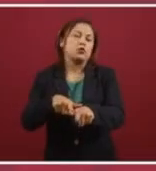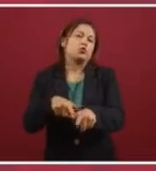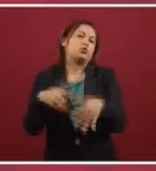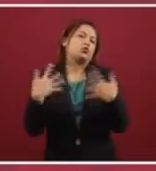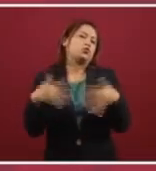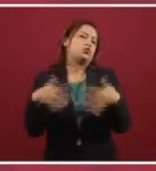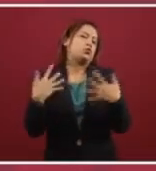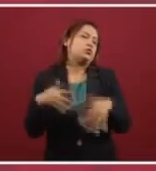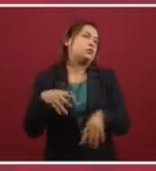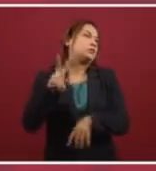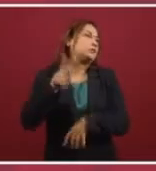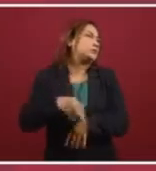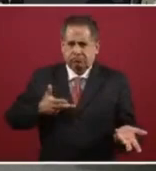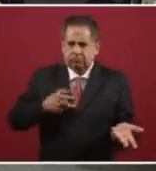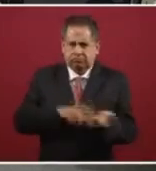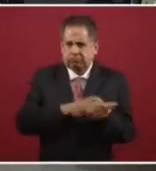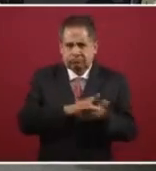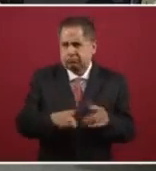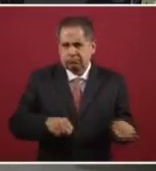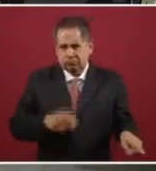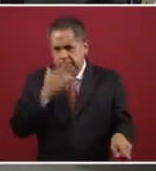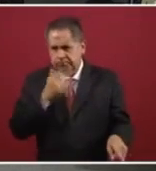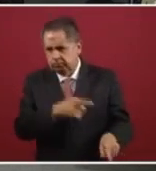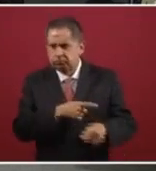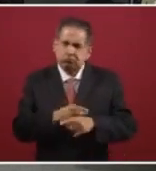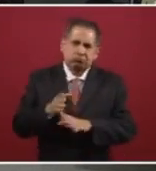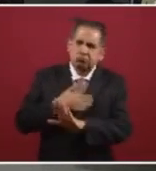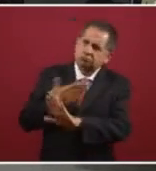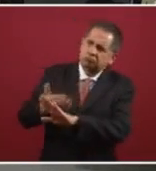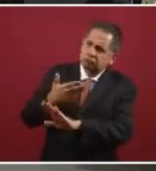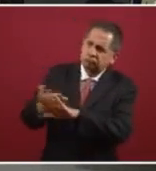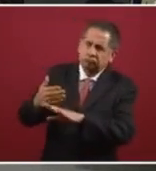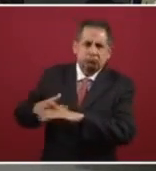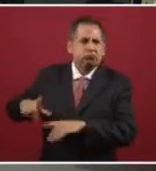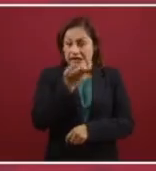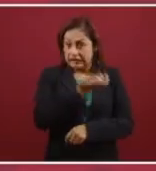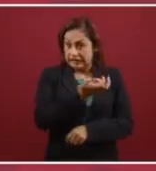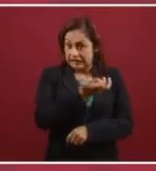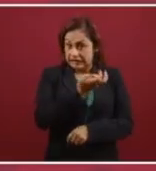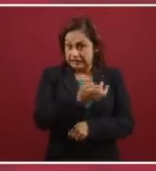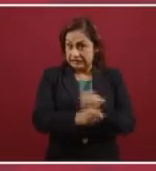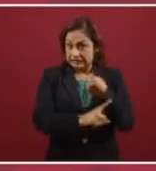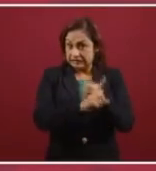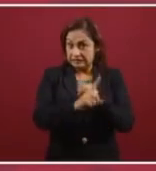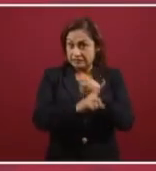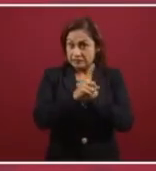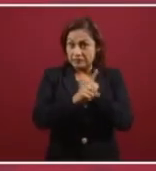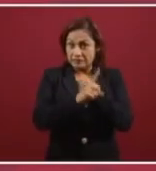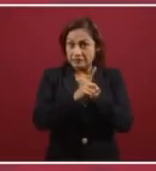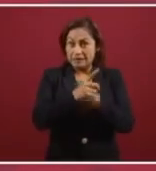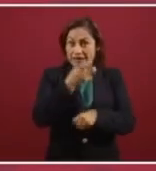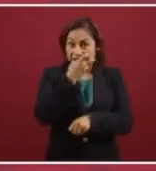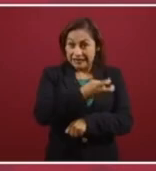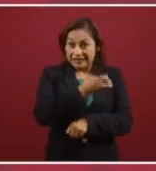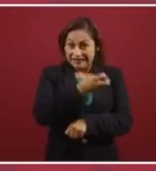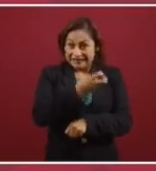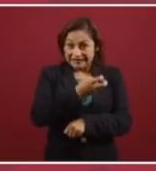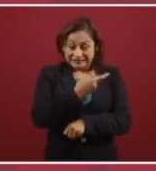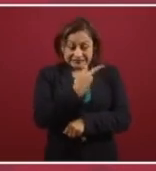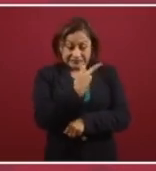en abono él es toda una corriente de pensamiento esa es la mentalidad conservadora